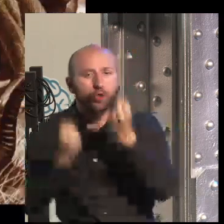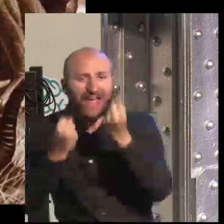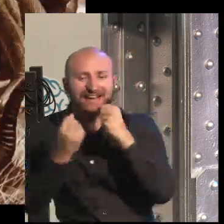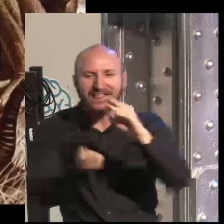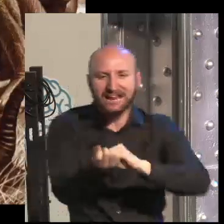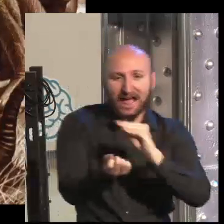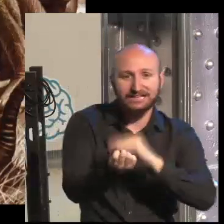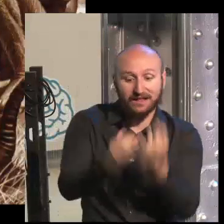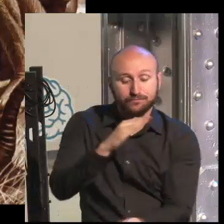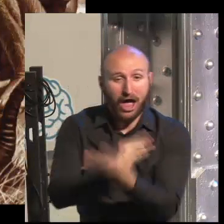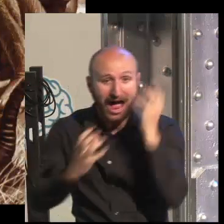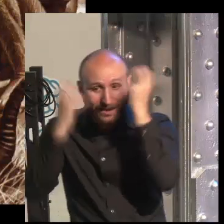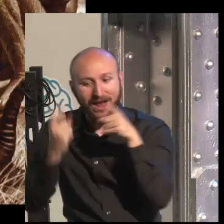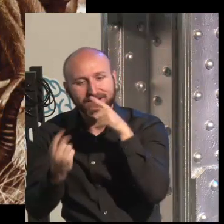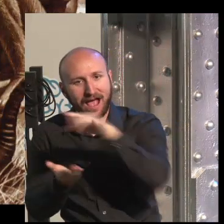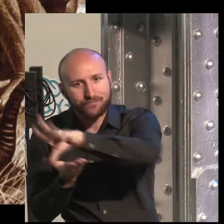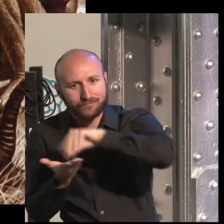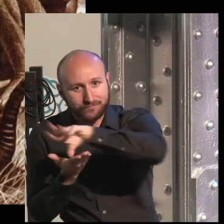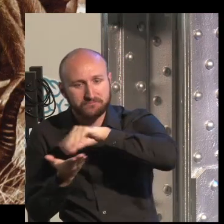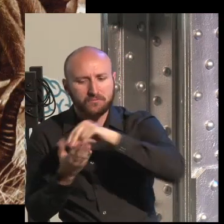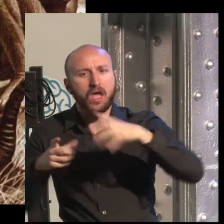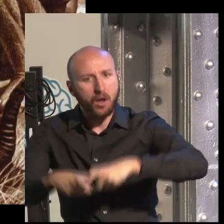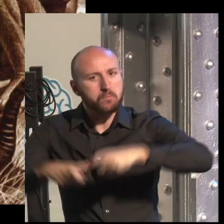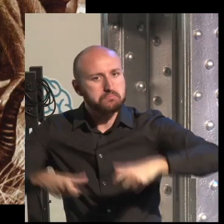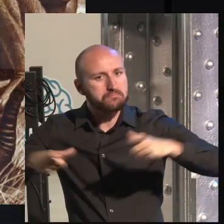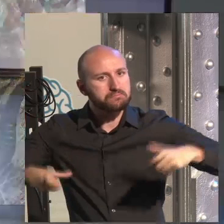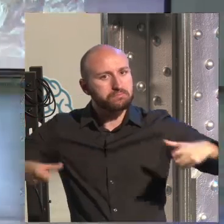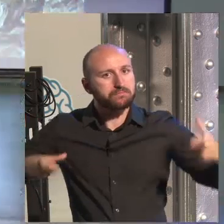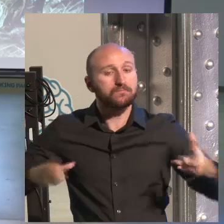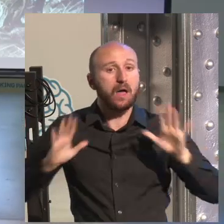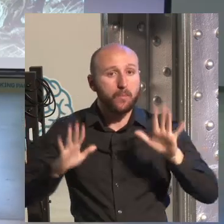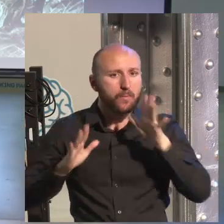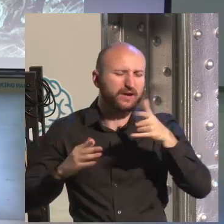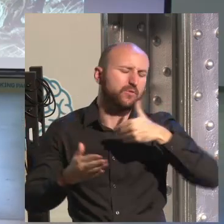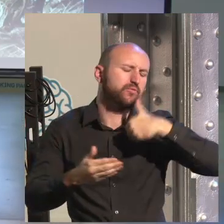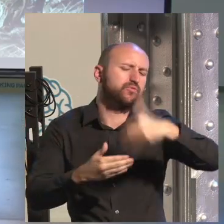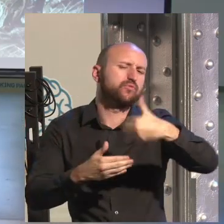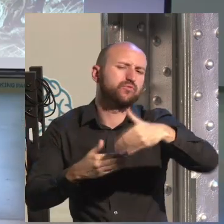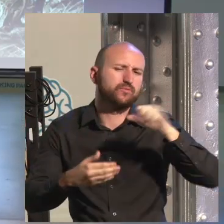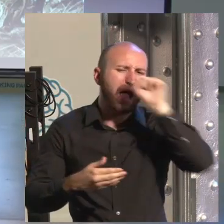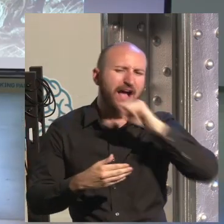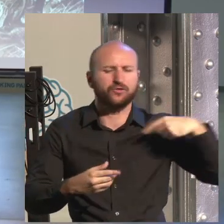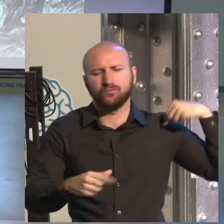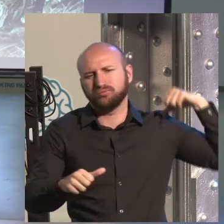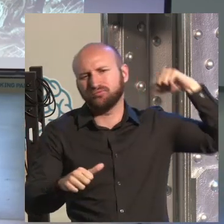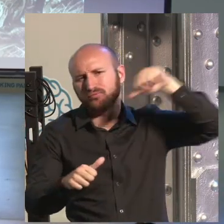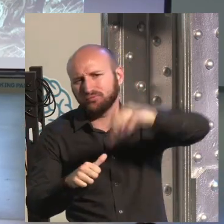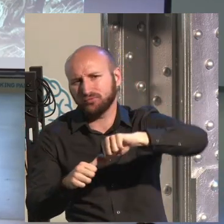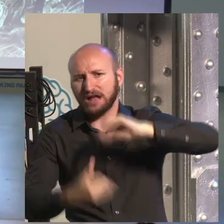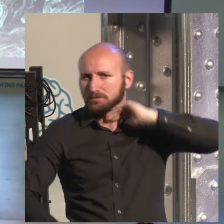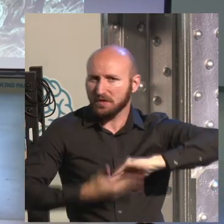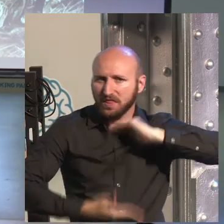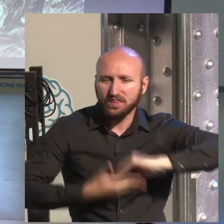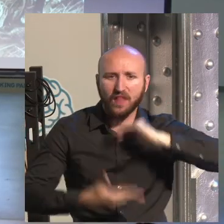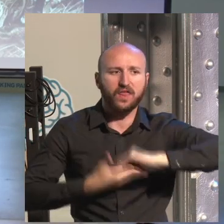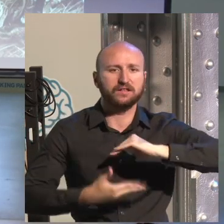animal, y que eso va aumentando, primero con el carroñeo, pero millones de años después de que hubiéramos adquirido muchas de nuestras